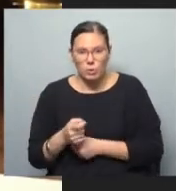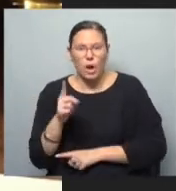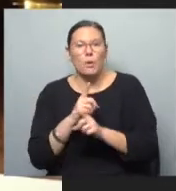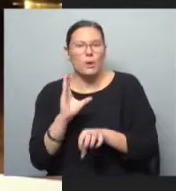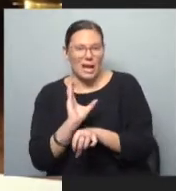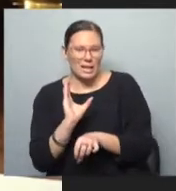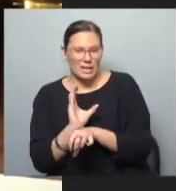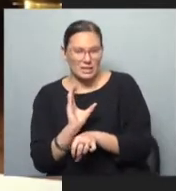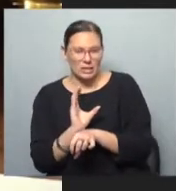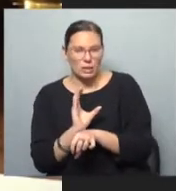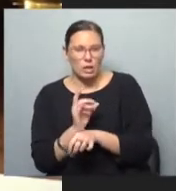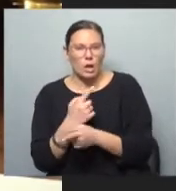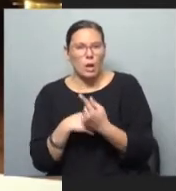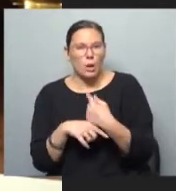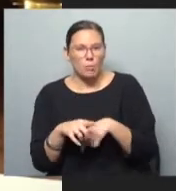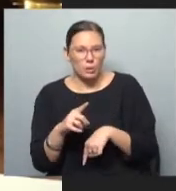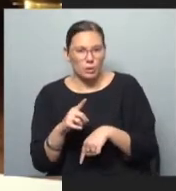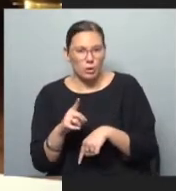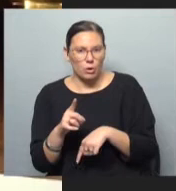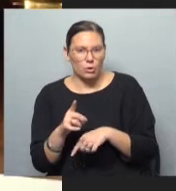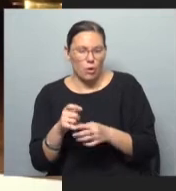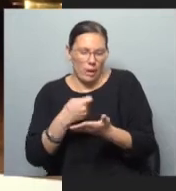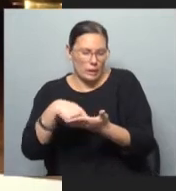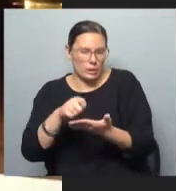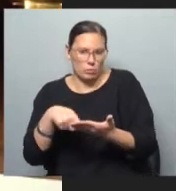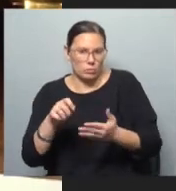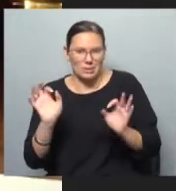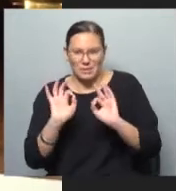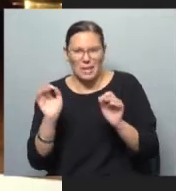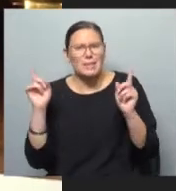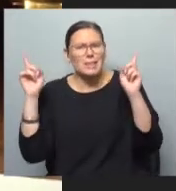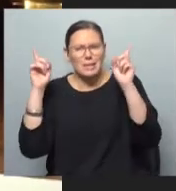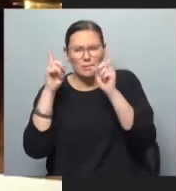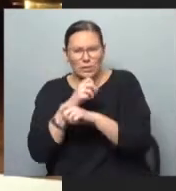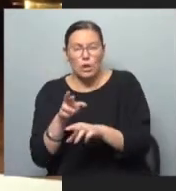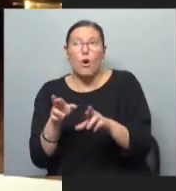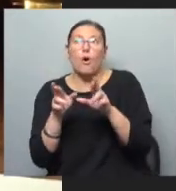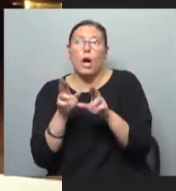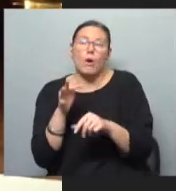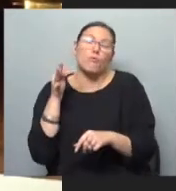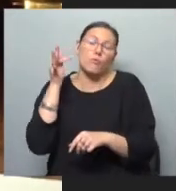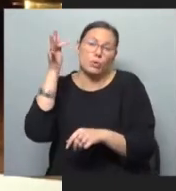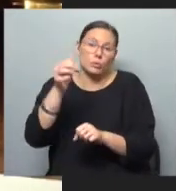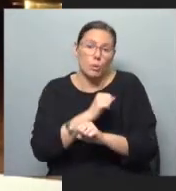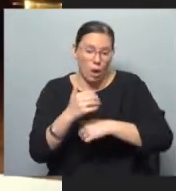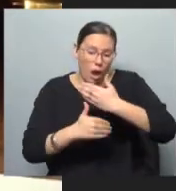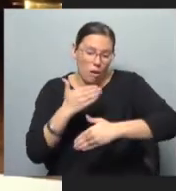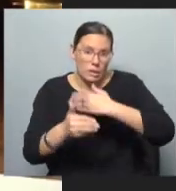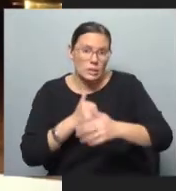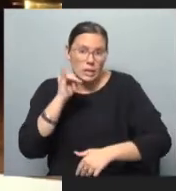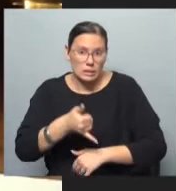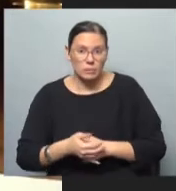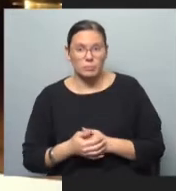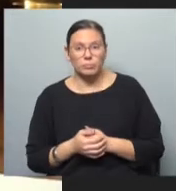clases, pero no llegué a la escritura, no. Se me hace muy difícil. Ojalá en el futuro pueda avanzar por ese camino